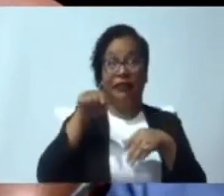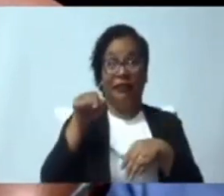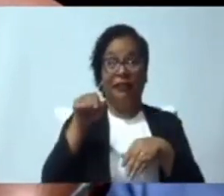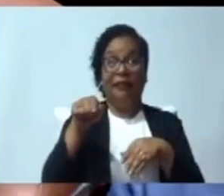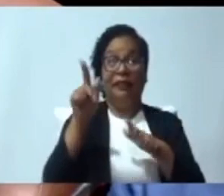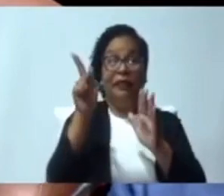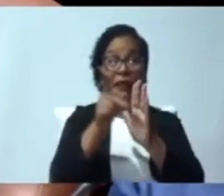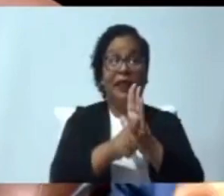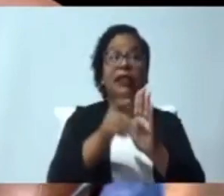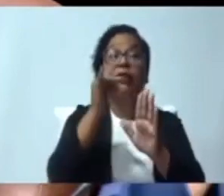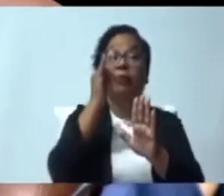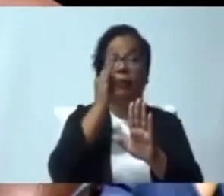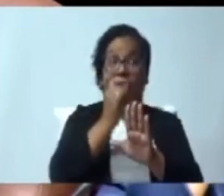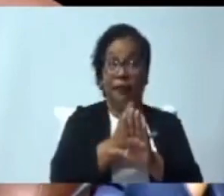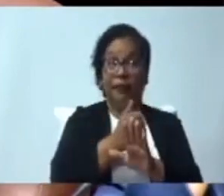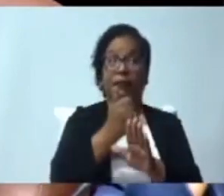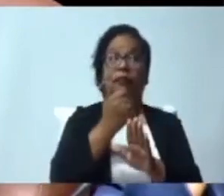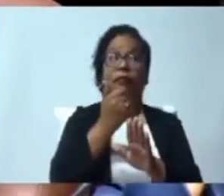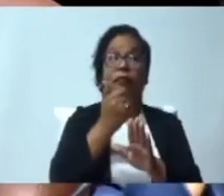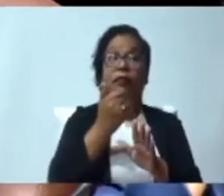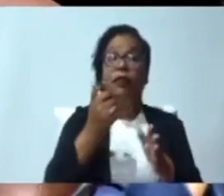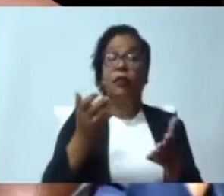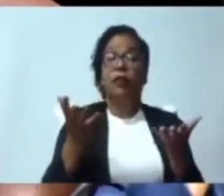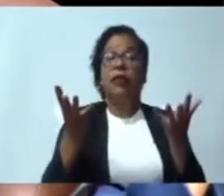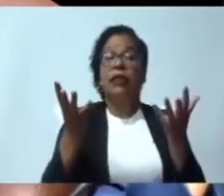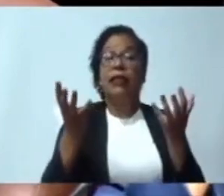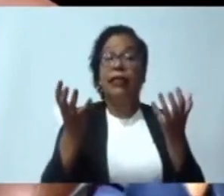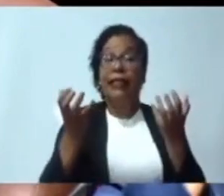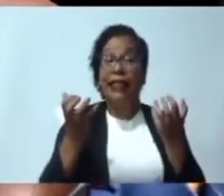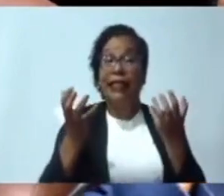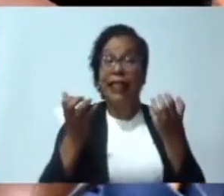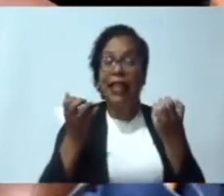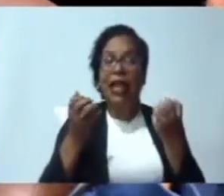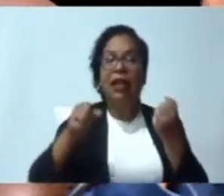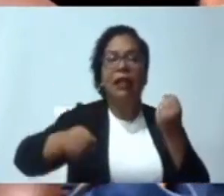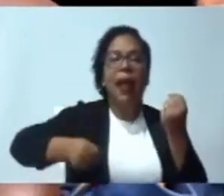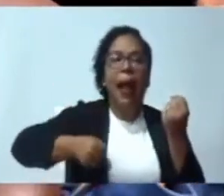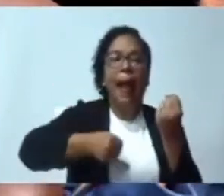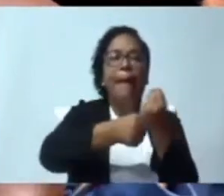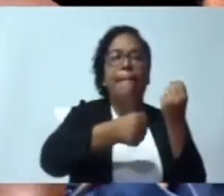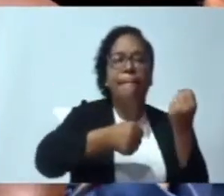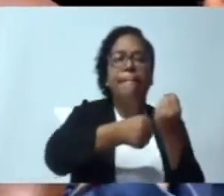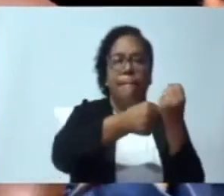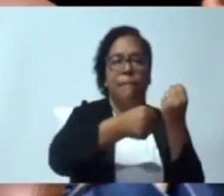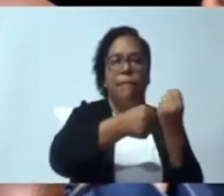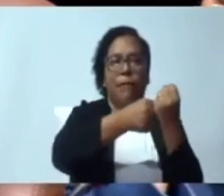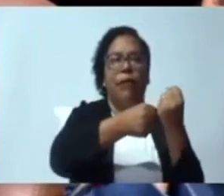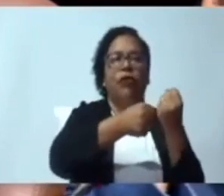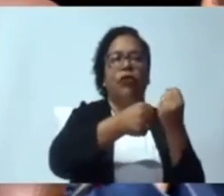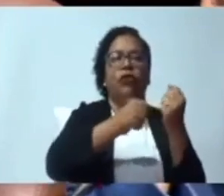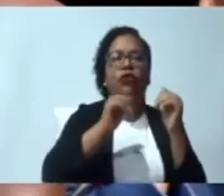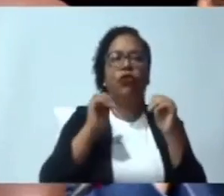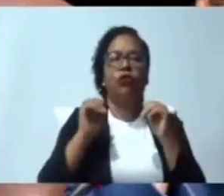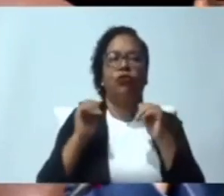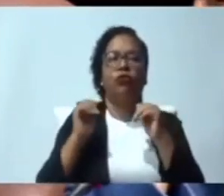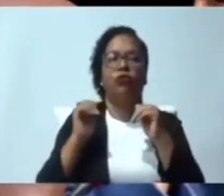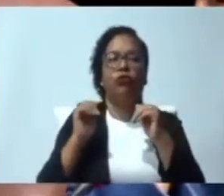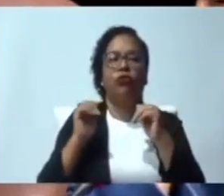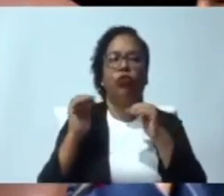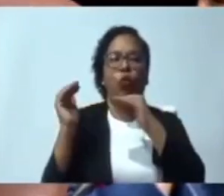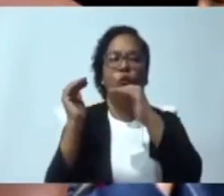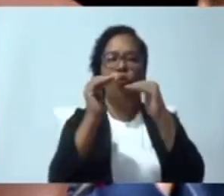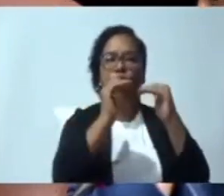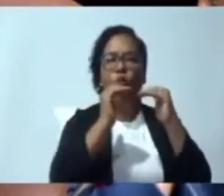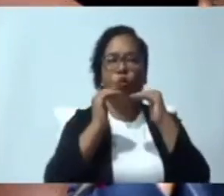tratando de legislar en una parte solidaria, una parte de justicia que tiene